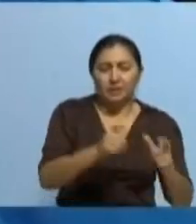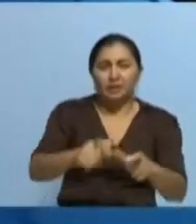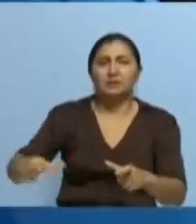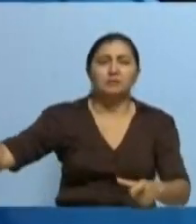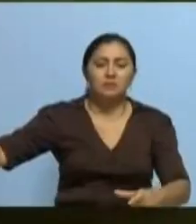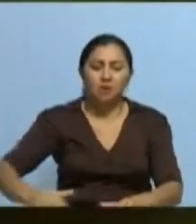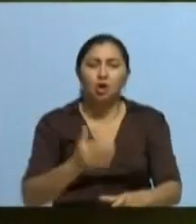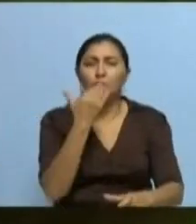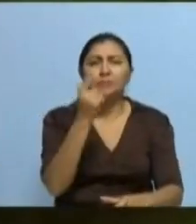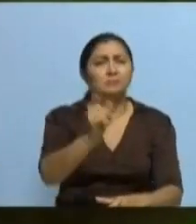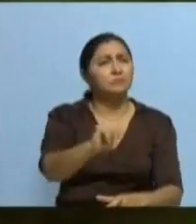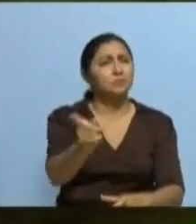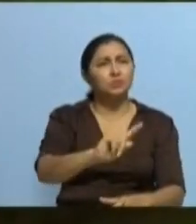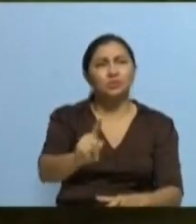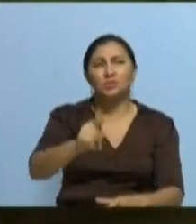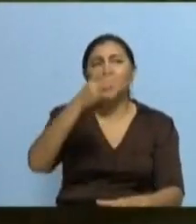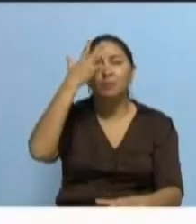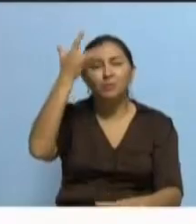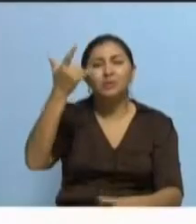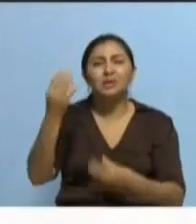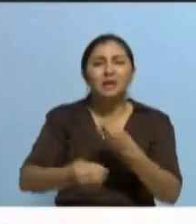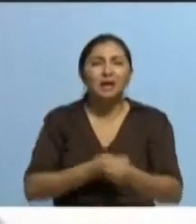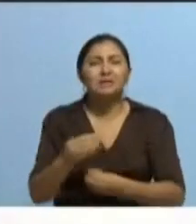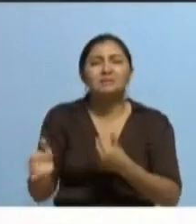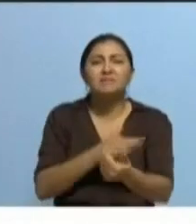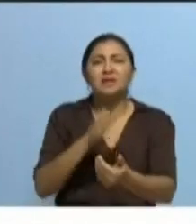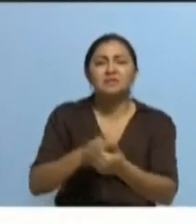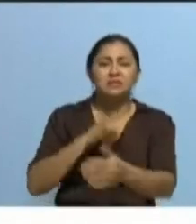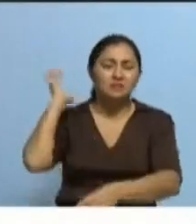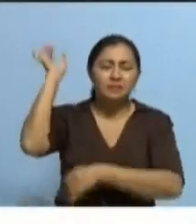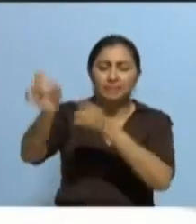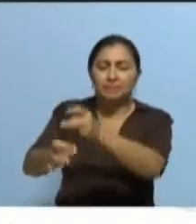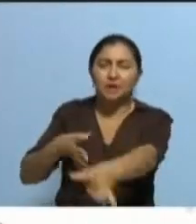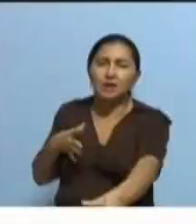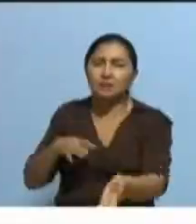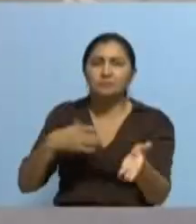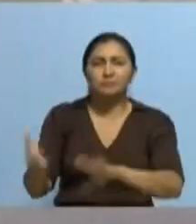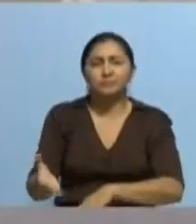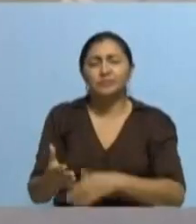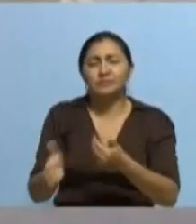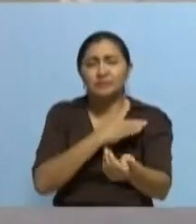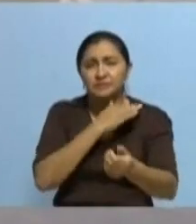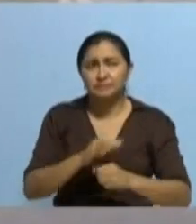más acertada, ya que los vuelve presa fácil de los cazadores.